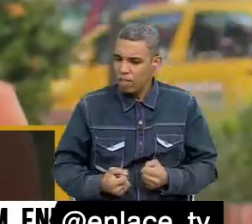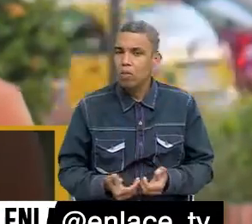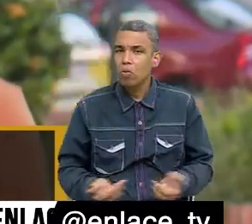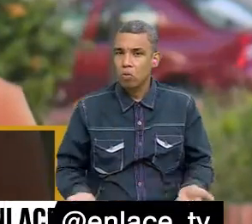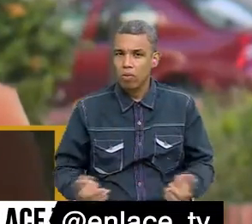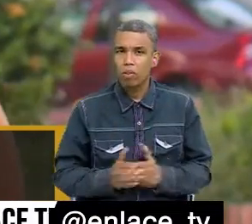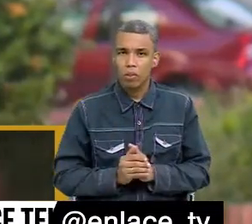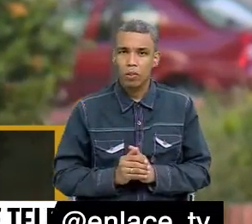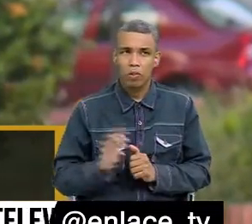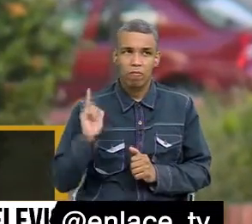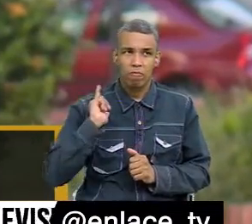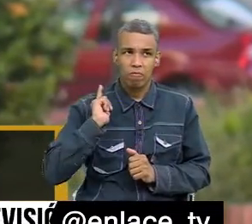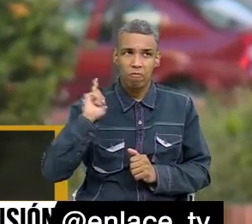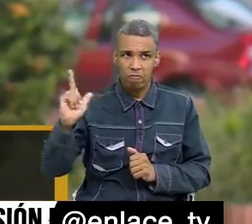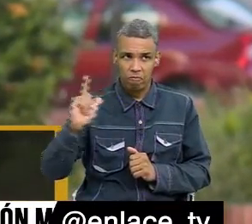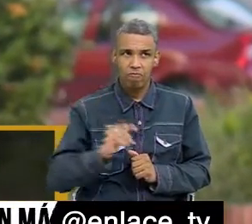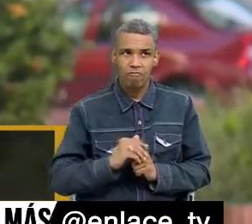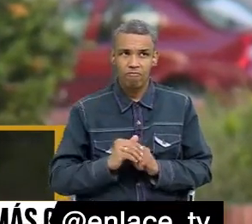la parte defensiva,